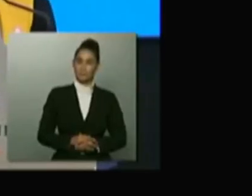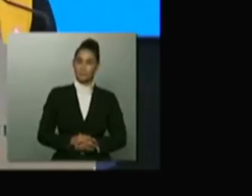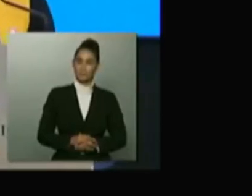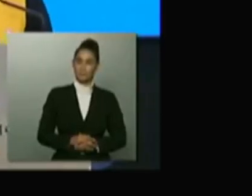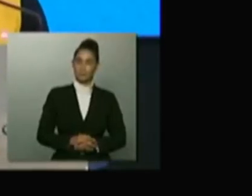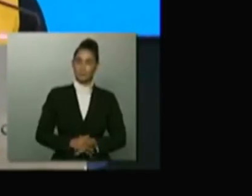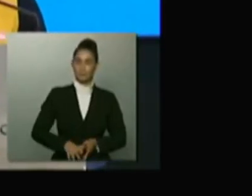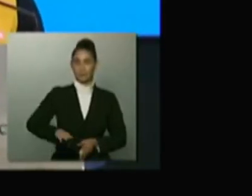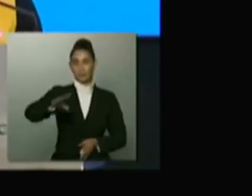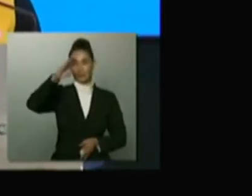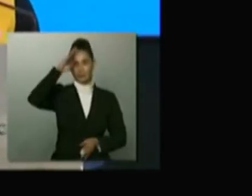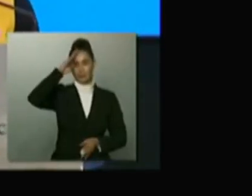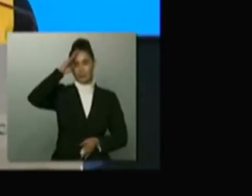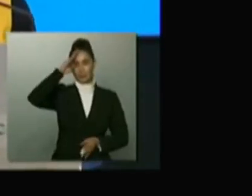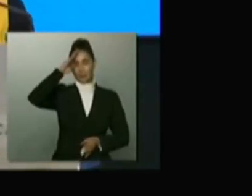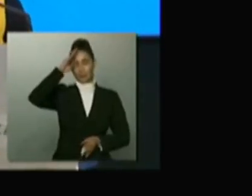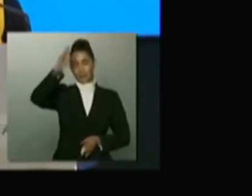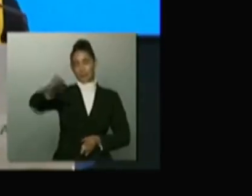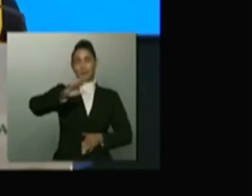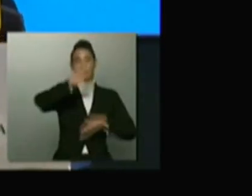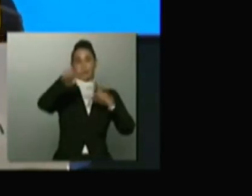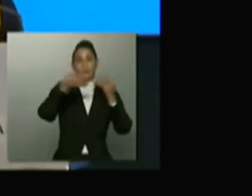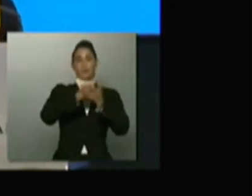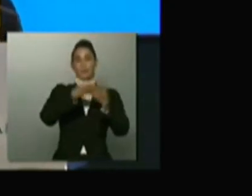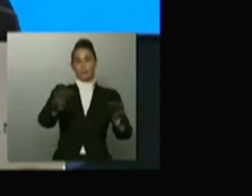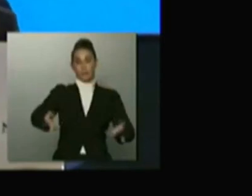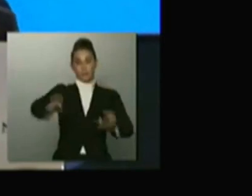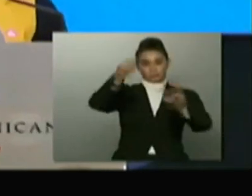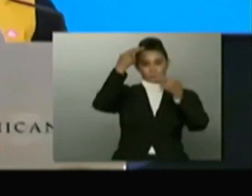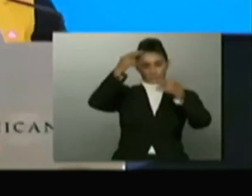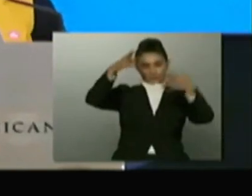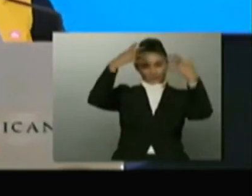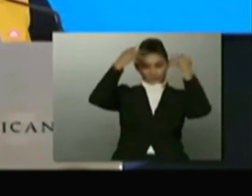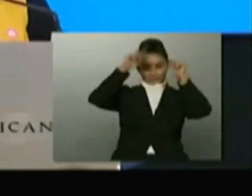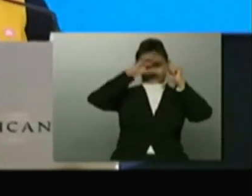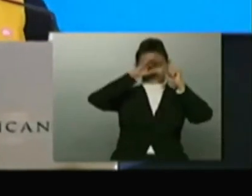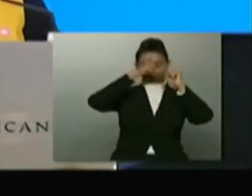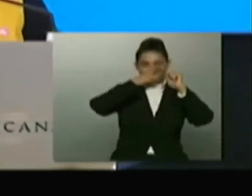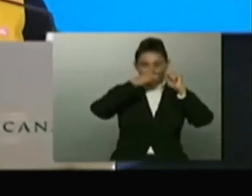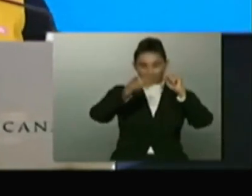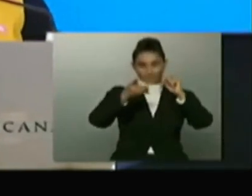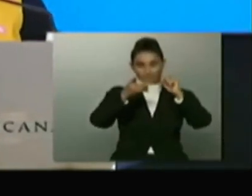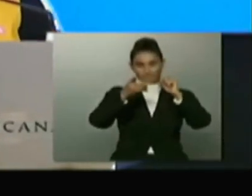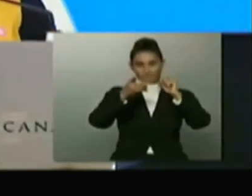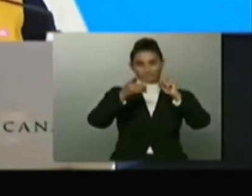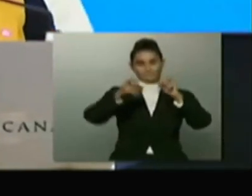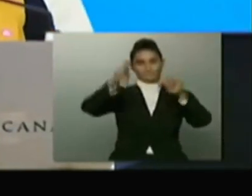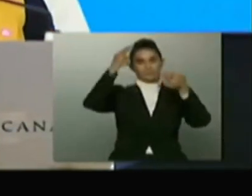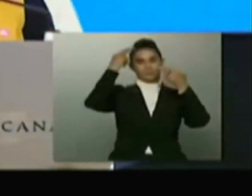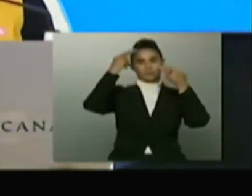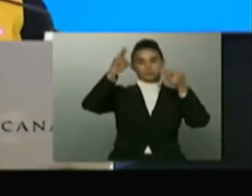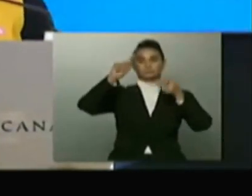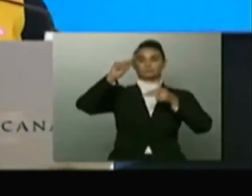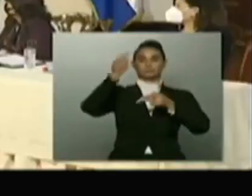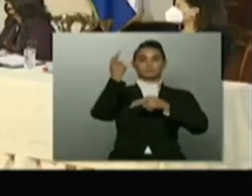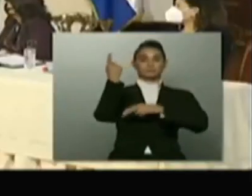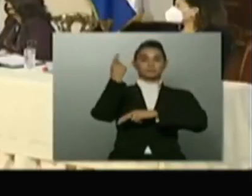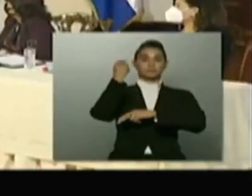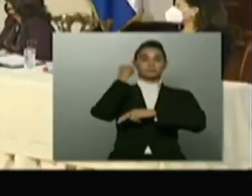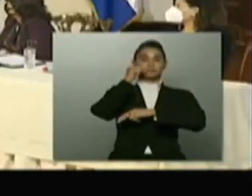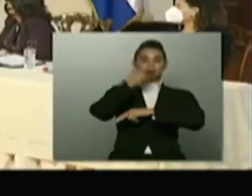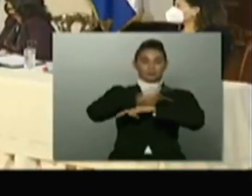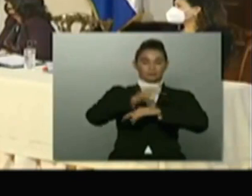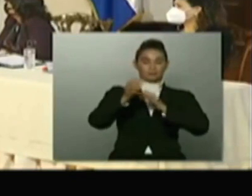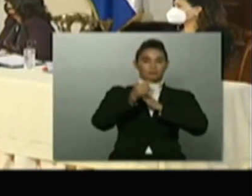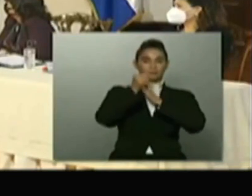saludos cordiales a todos excelentísimo señor presidente de la república luisa villar el color excelentísima la primera dama y quién